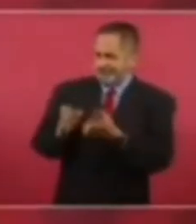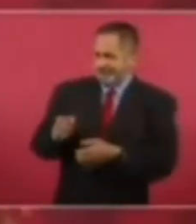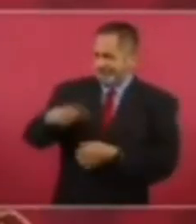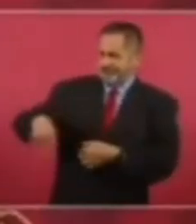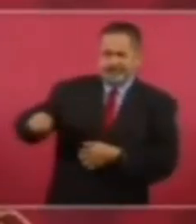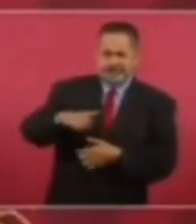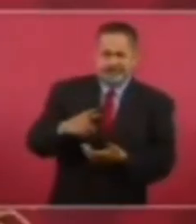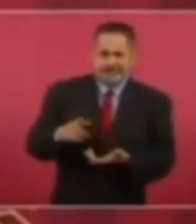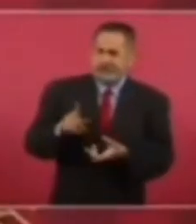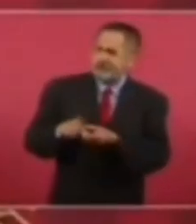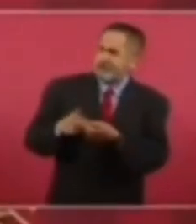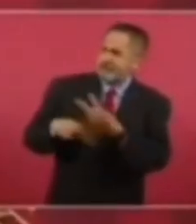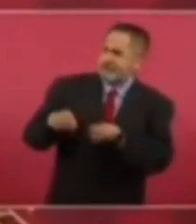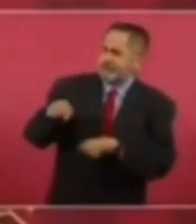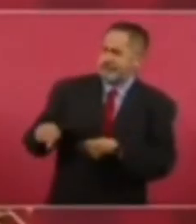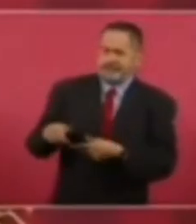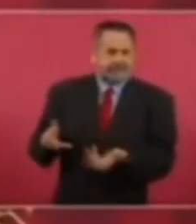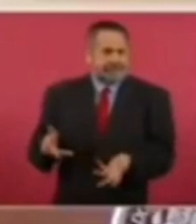¿de dónde son?